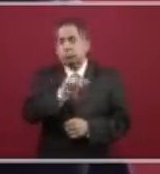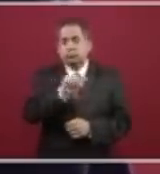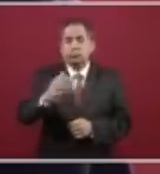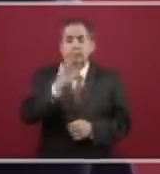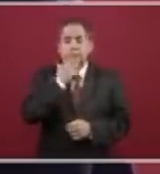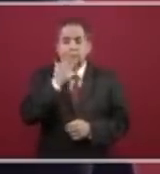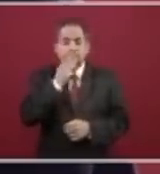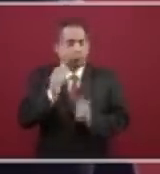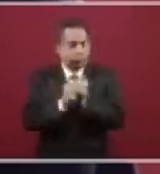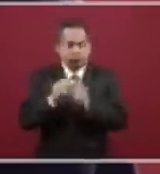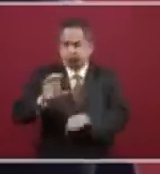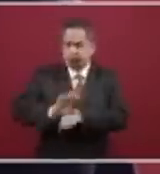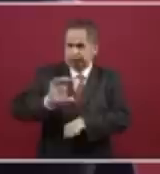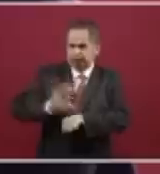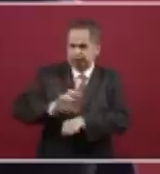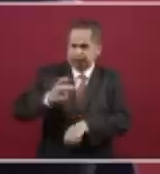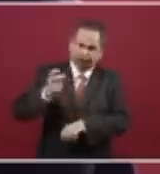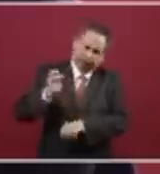concreto